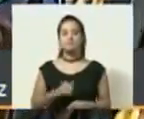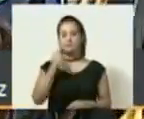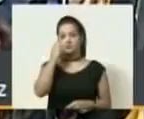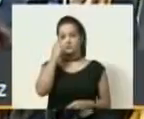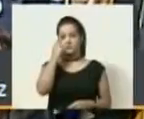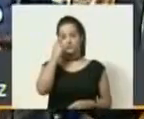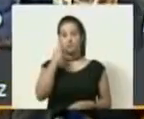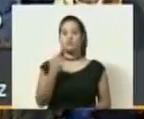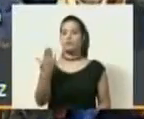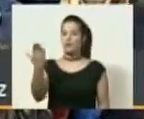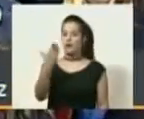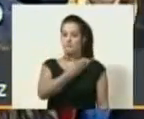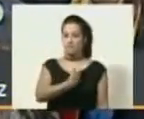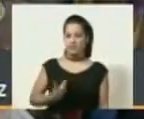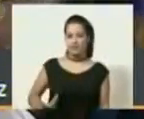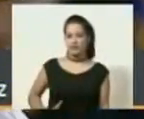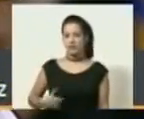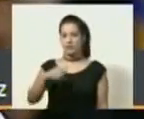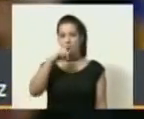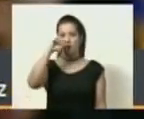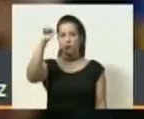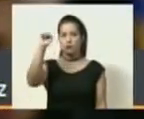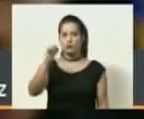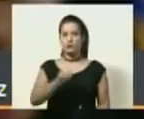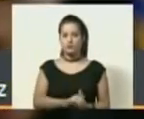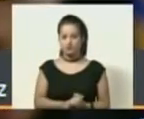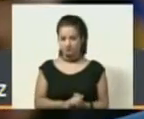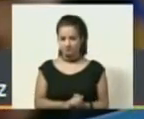Ciudadano presidente Nicolás Maduro Moros.